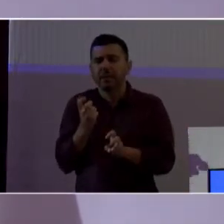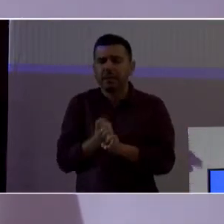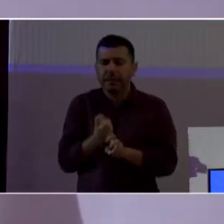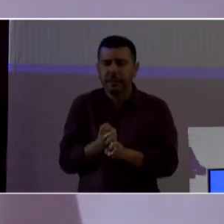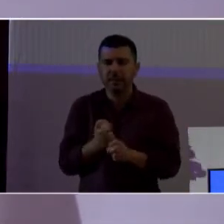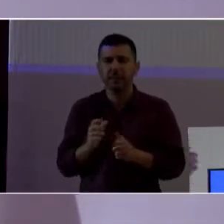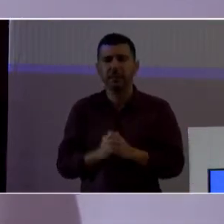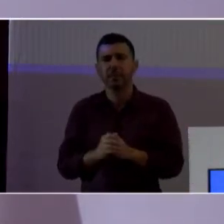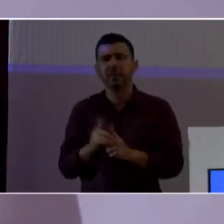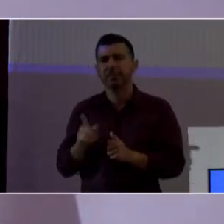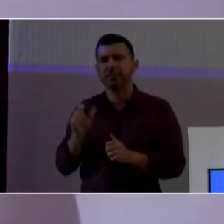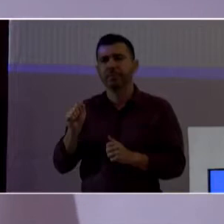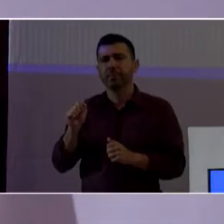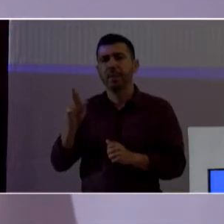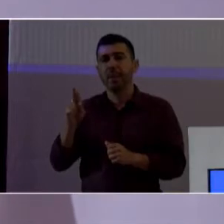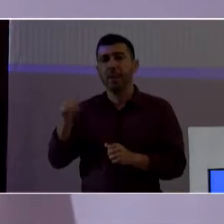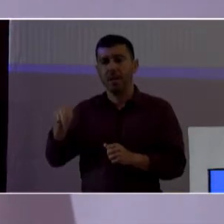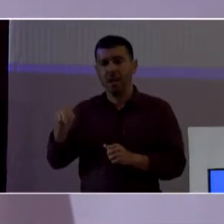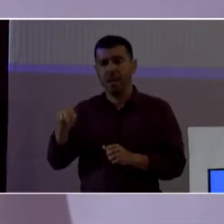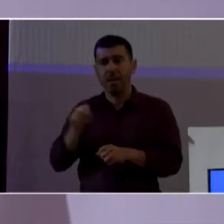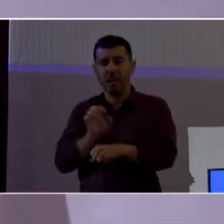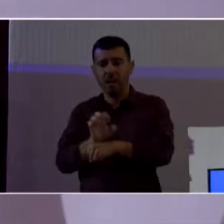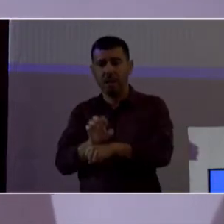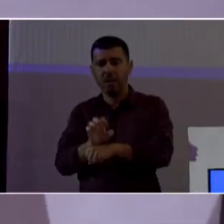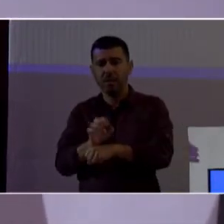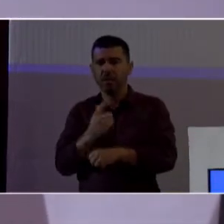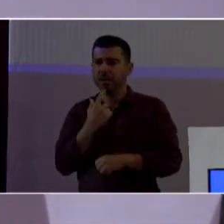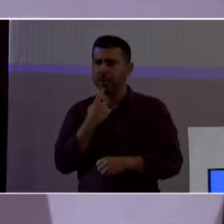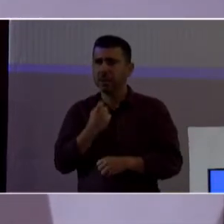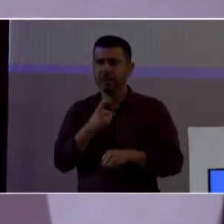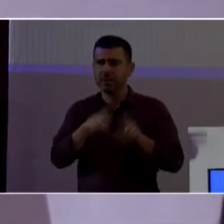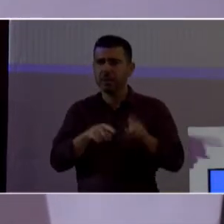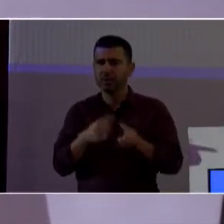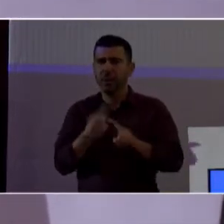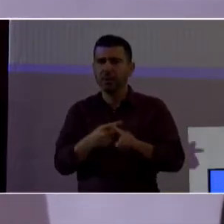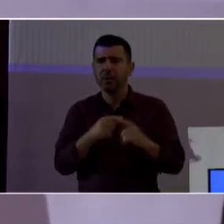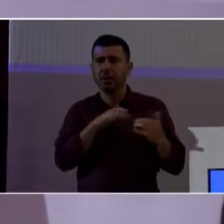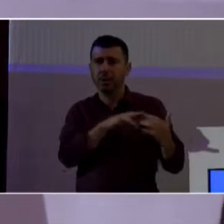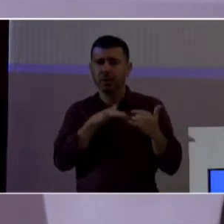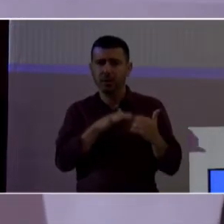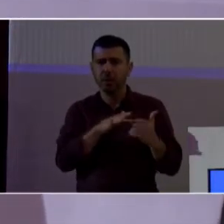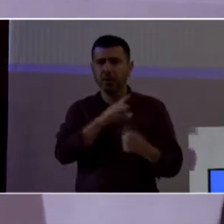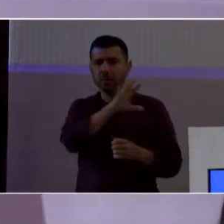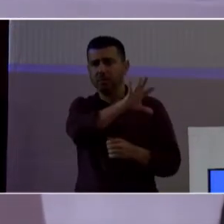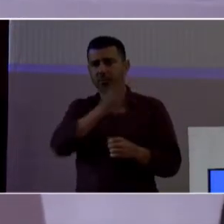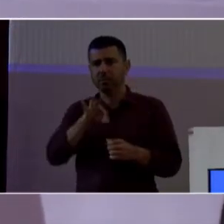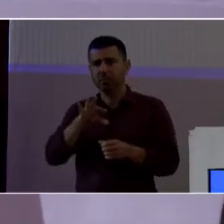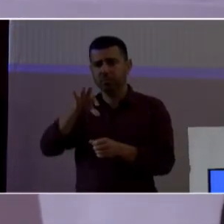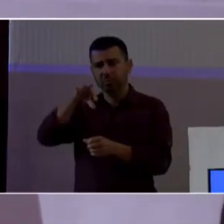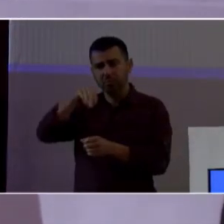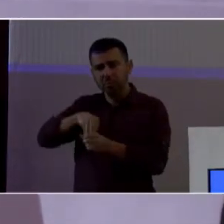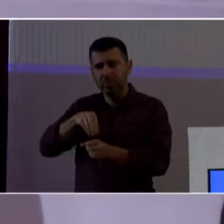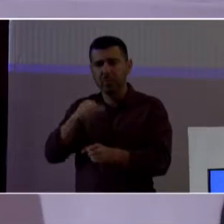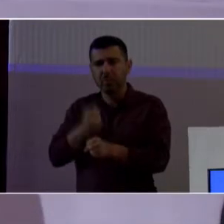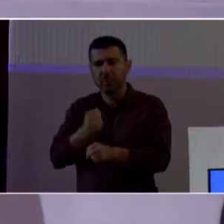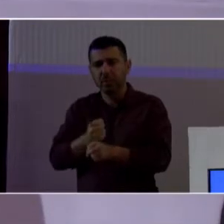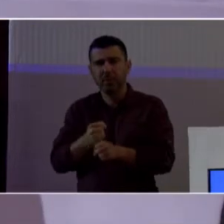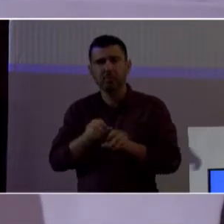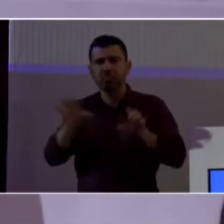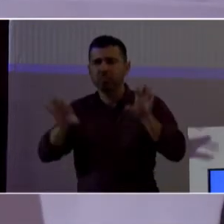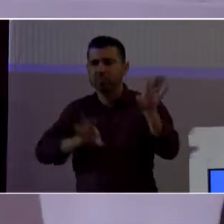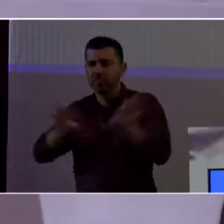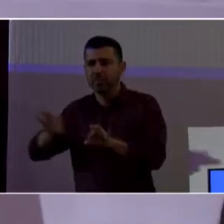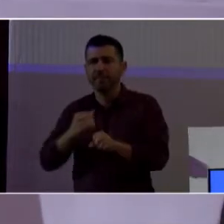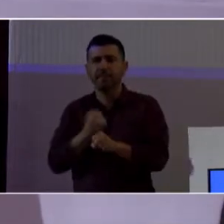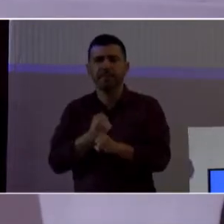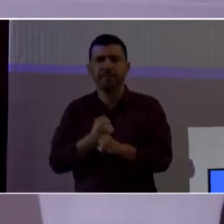ARN poder vincular a compañeros excombatientes de un lado o de otro a una empresa a